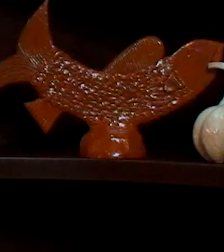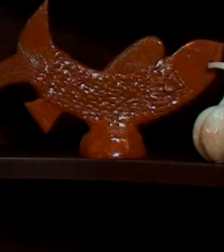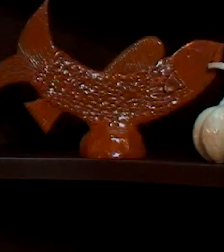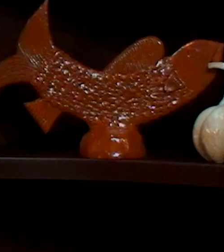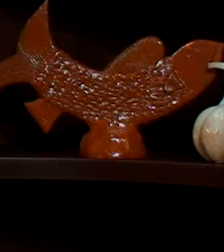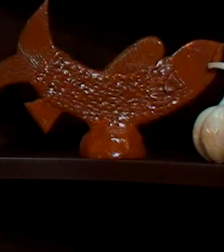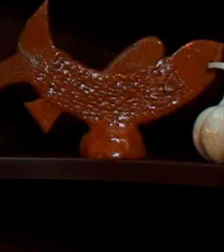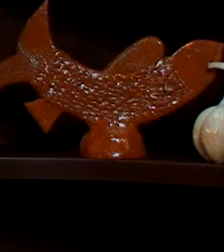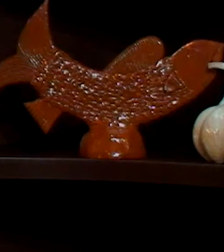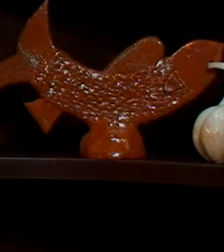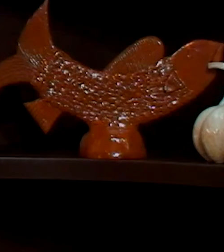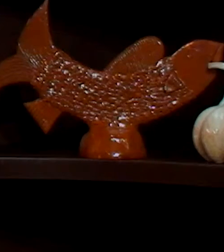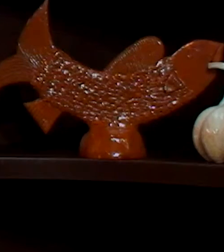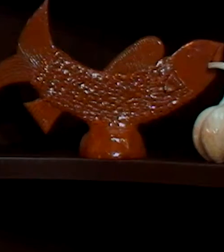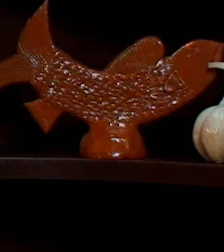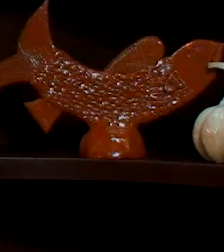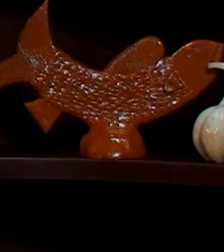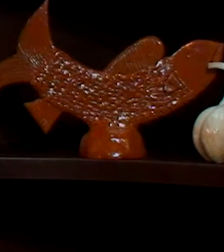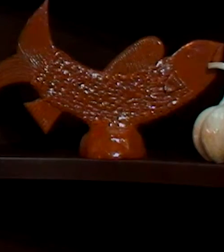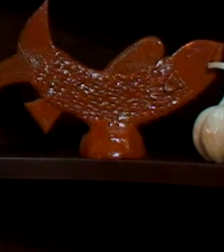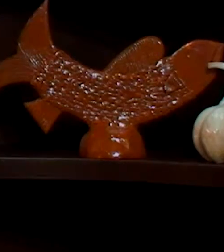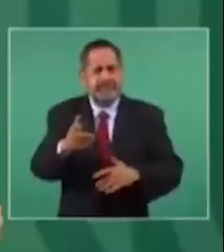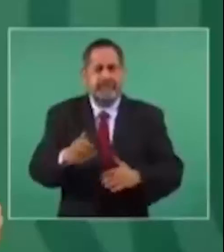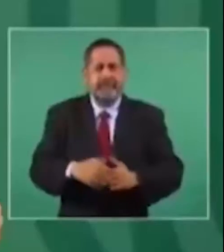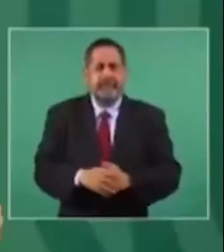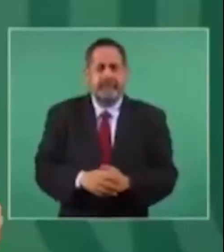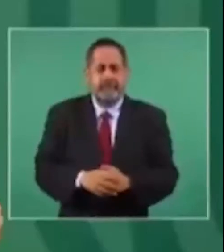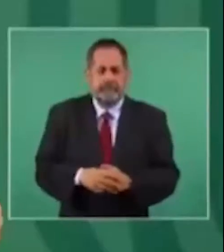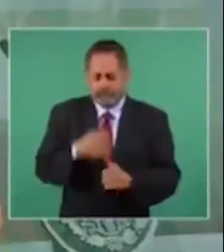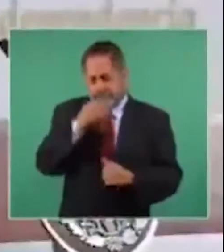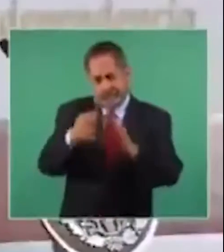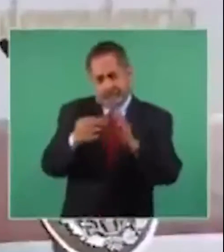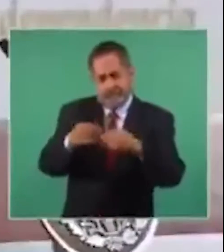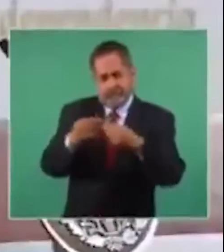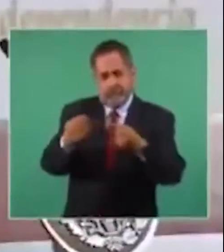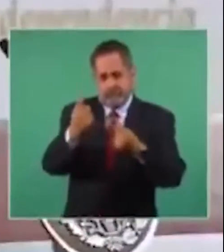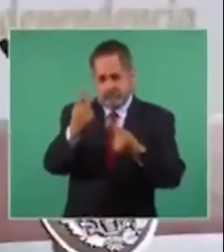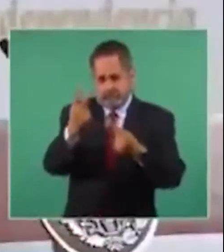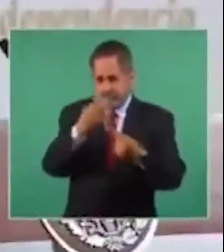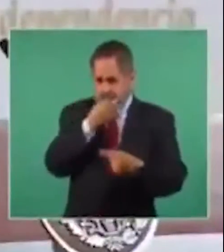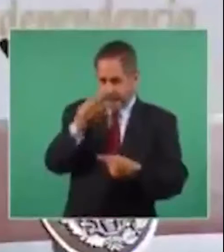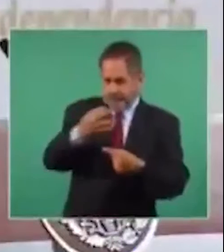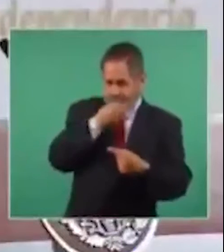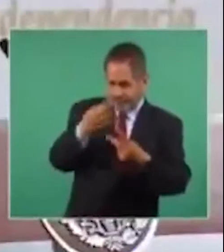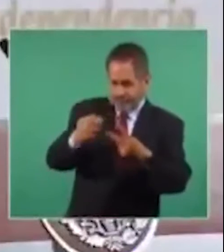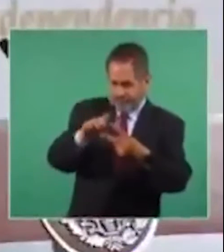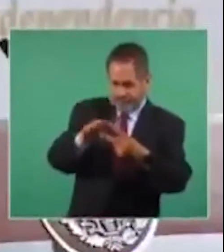ni privilegiados. Escuche. Te voy a dar, no uno, dos. Sí.